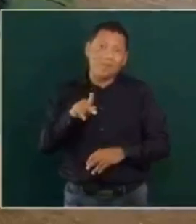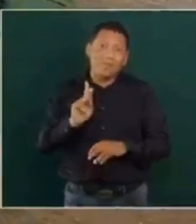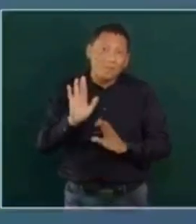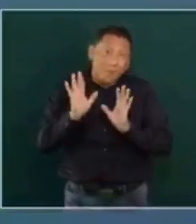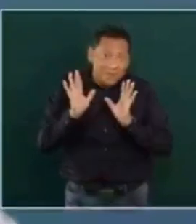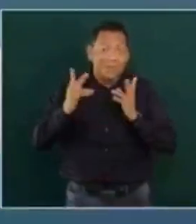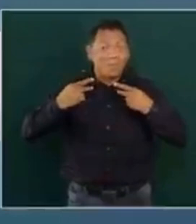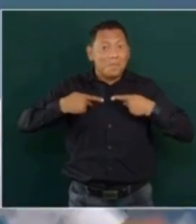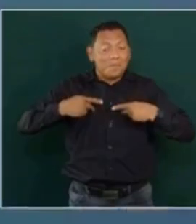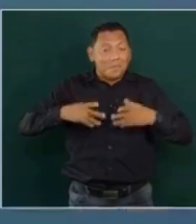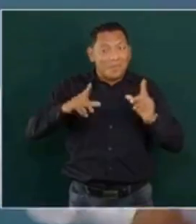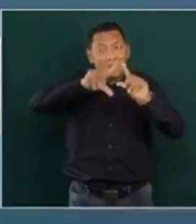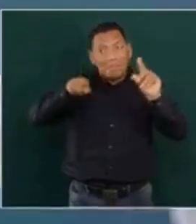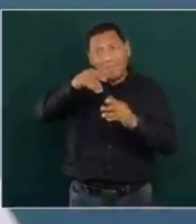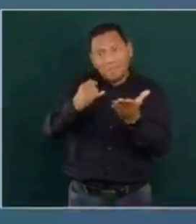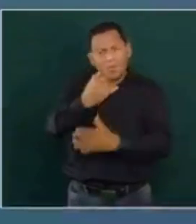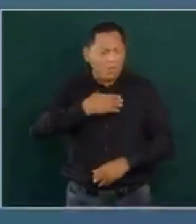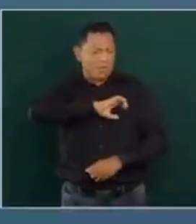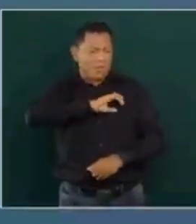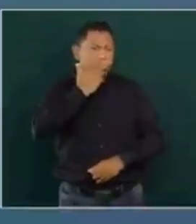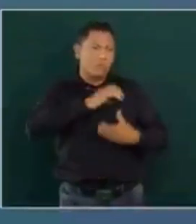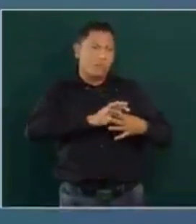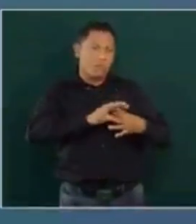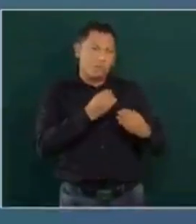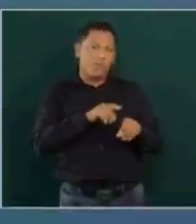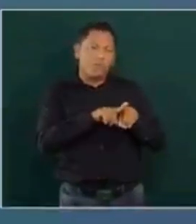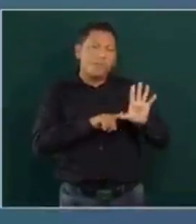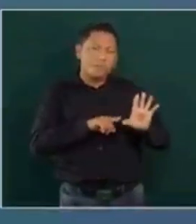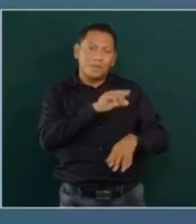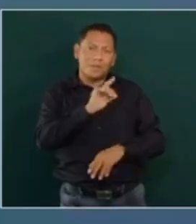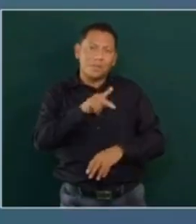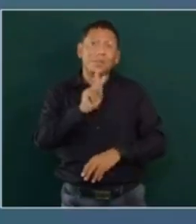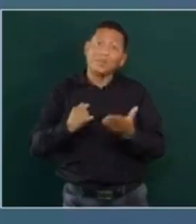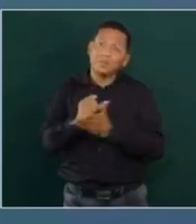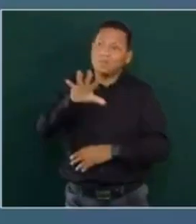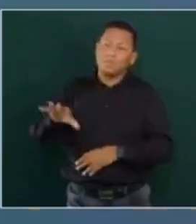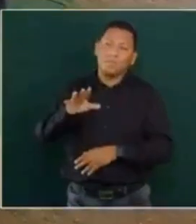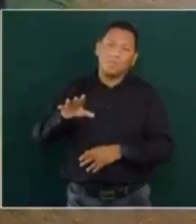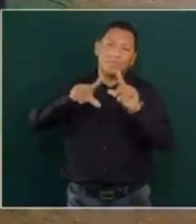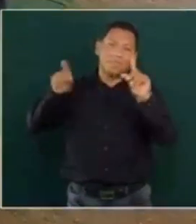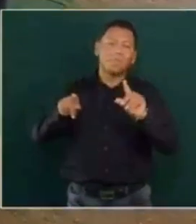la gente la que va a decidir. Yo también lo estimo mucho, es como mi hermano, pero va a ser el pueblo el que va a decidir. Y no nos